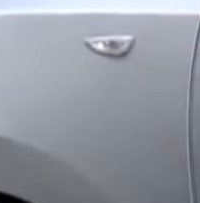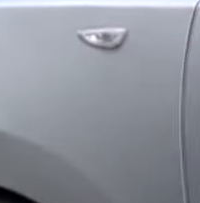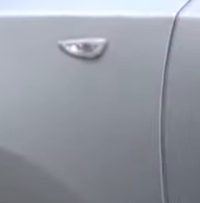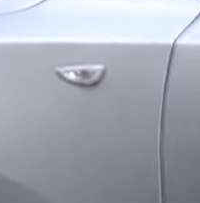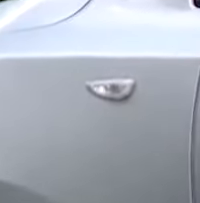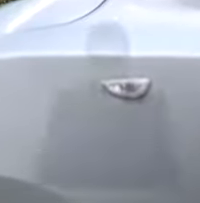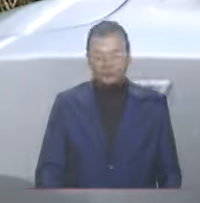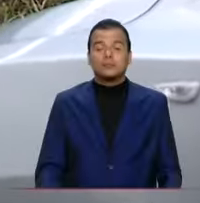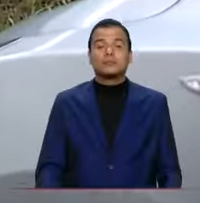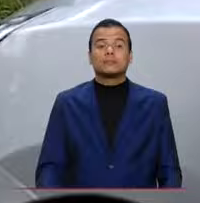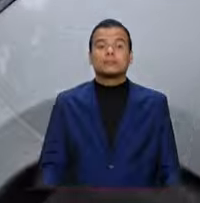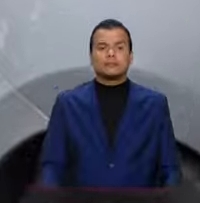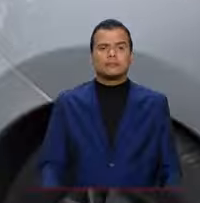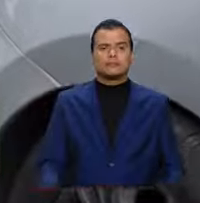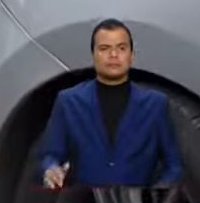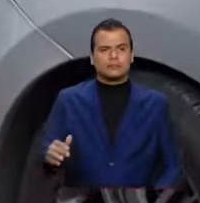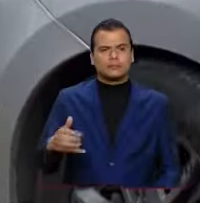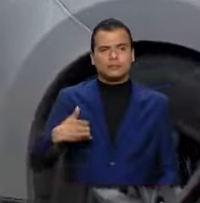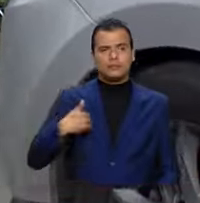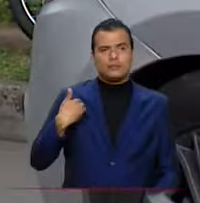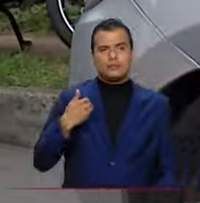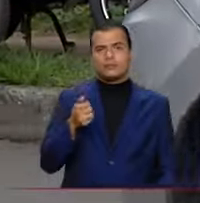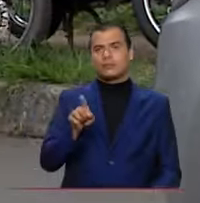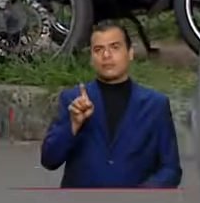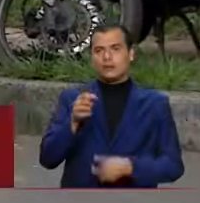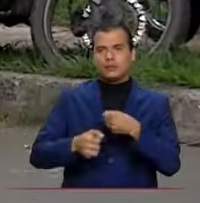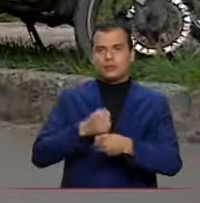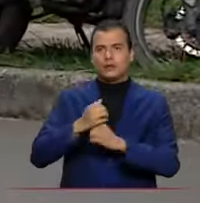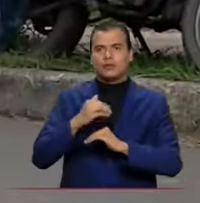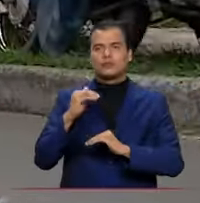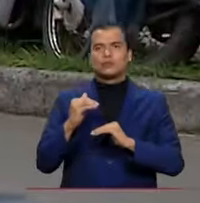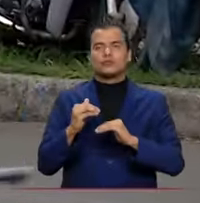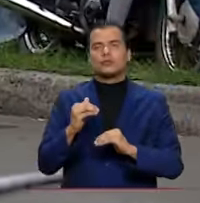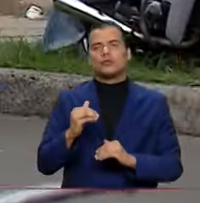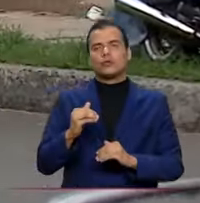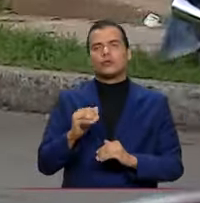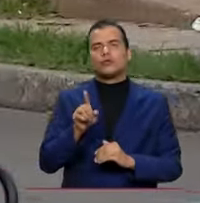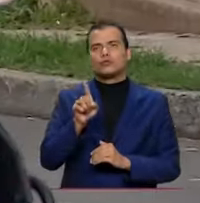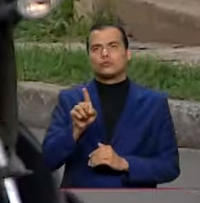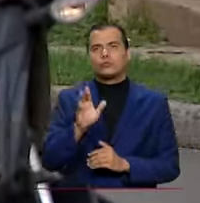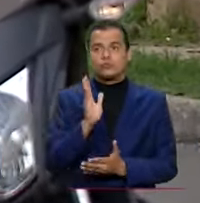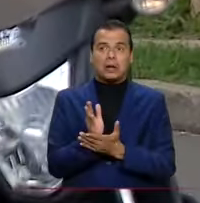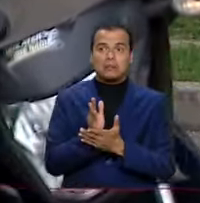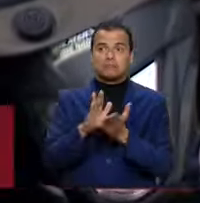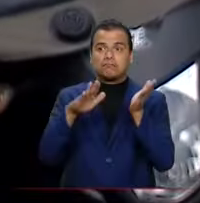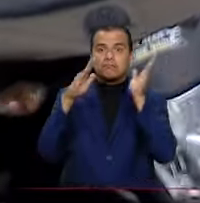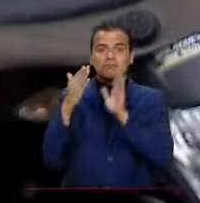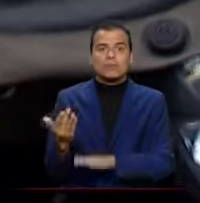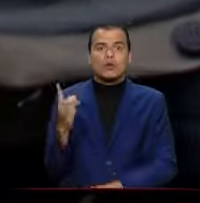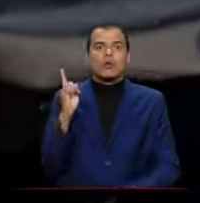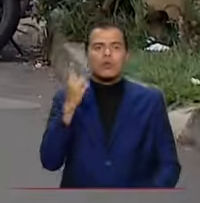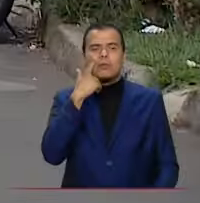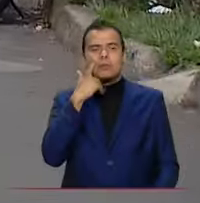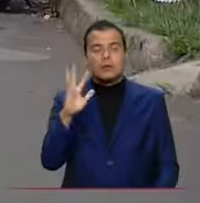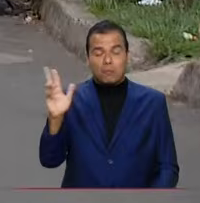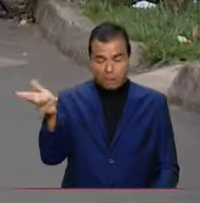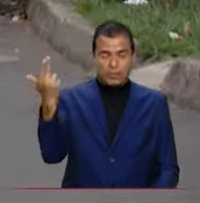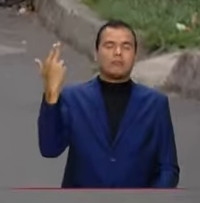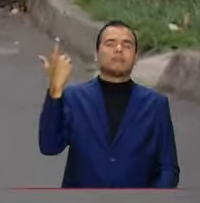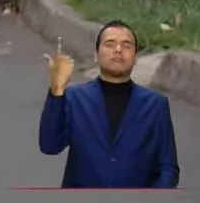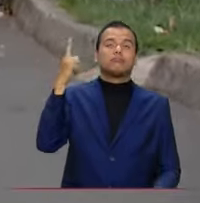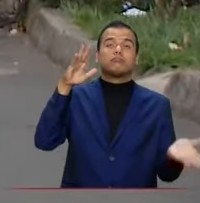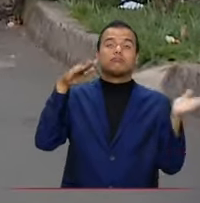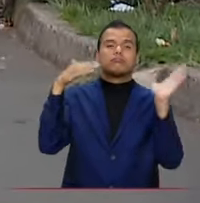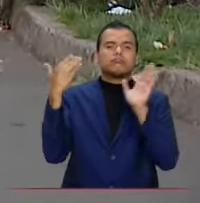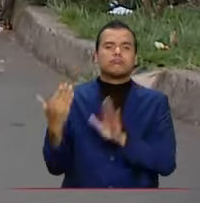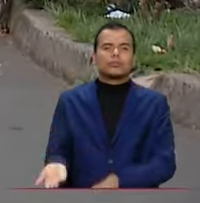La policía investiga la muerte de una menor de 16 años de edad, quien al parecer perdió la vida a causa de una bala perdida en el sector de Altos de